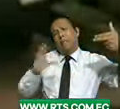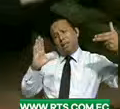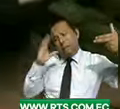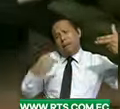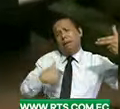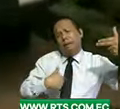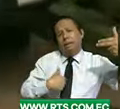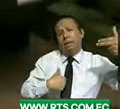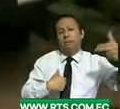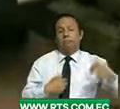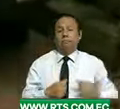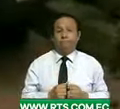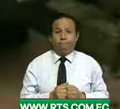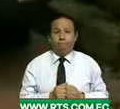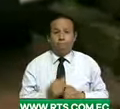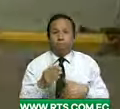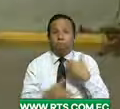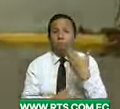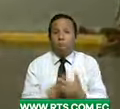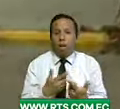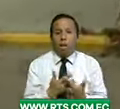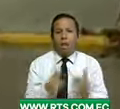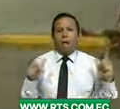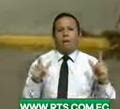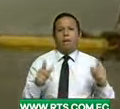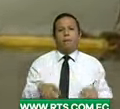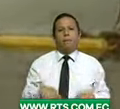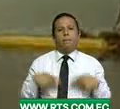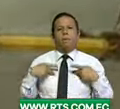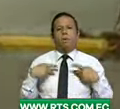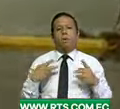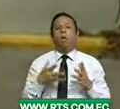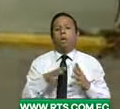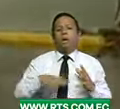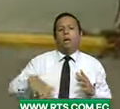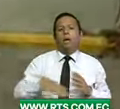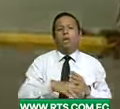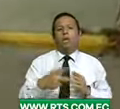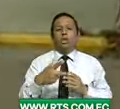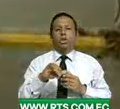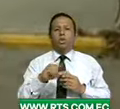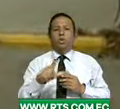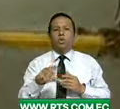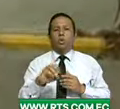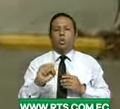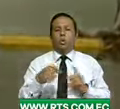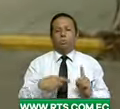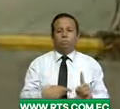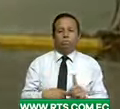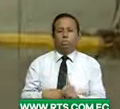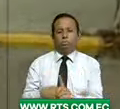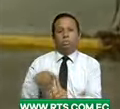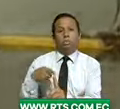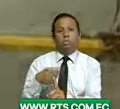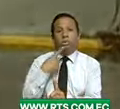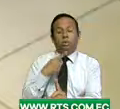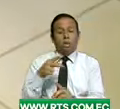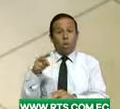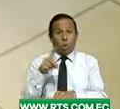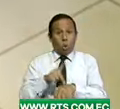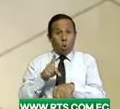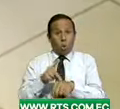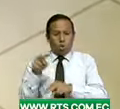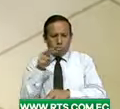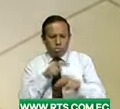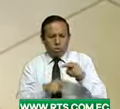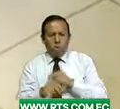El uniformado fue dejado vivo en el sector del Valle de los Chillos. Tras una valoración médica, confirmaron que tenía deshidratación